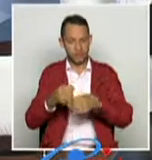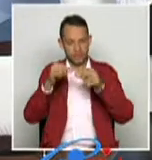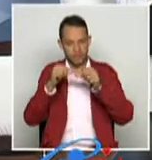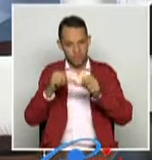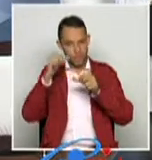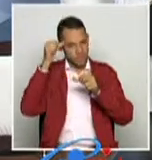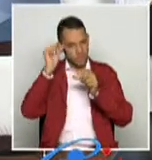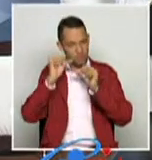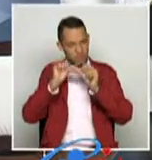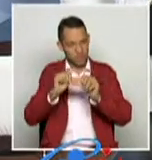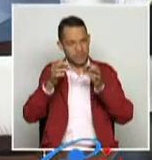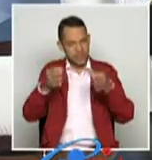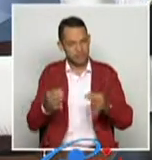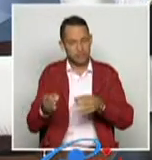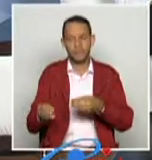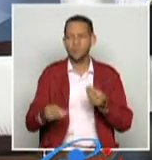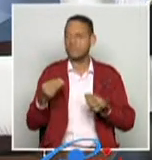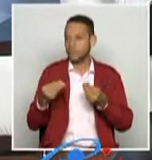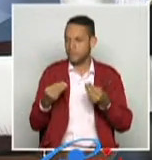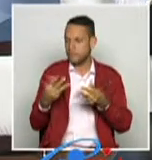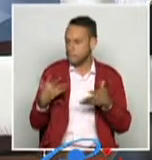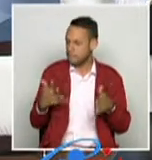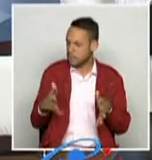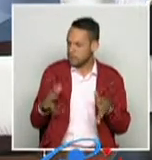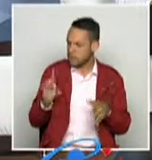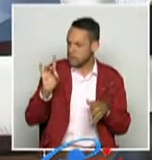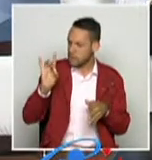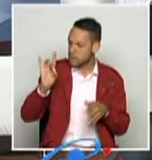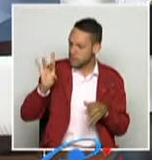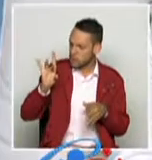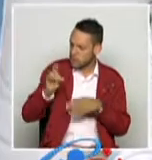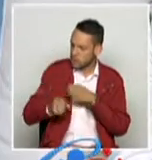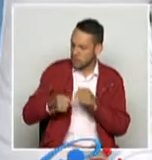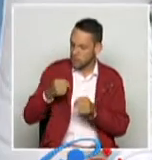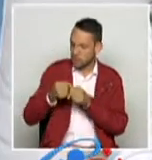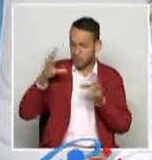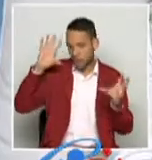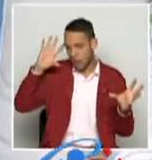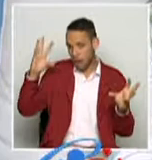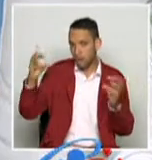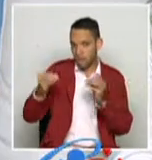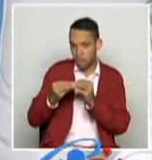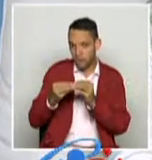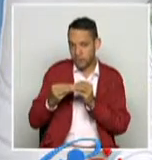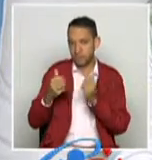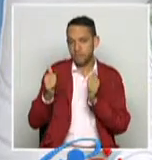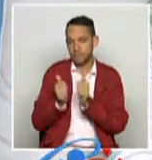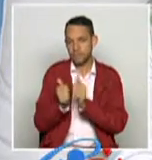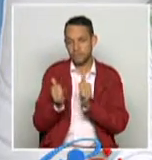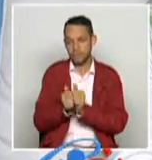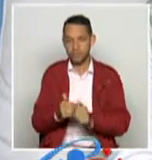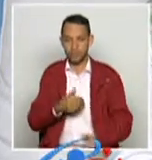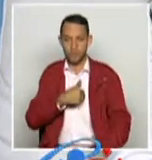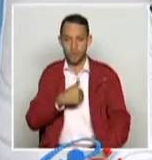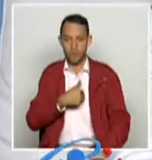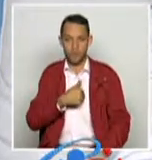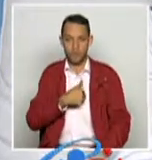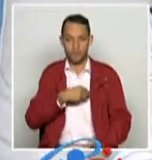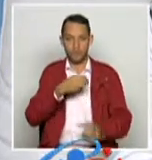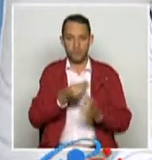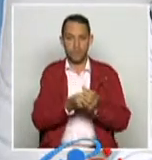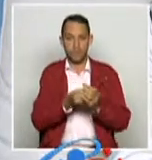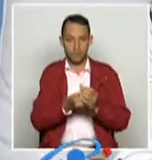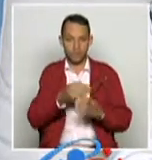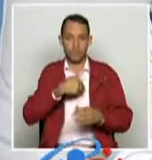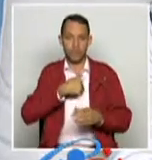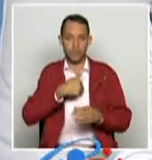consiste? Desde hace más o menos unos 15 años tenemos una alianza fuerte con la Fundación Cardioinfantil de Bogotá, con el